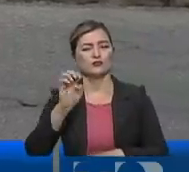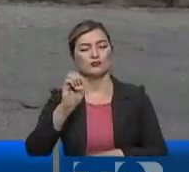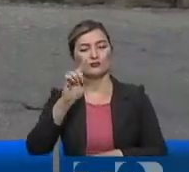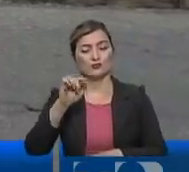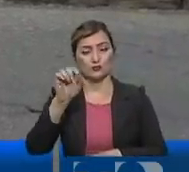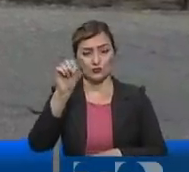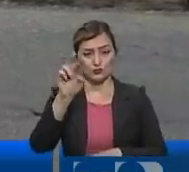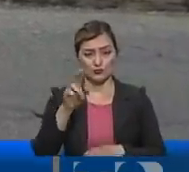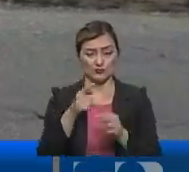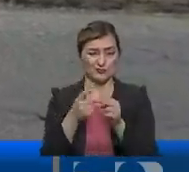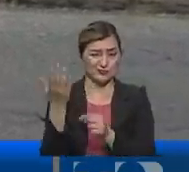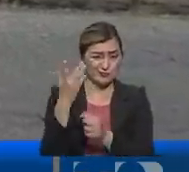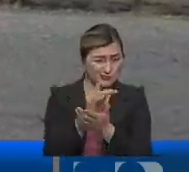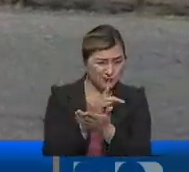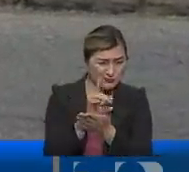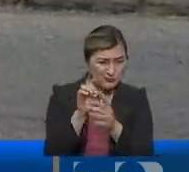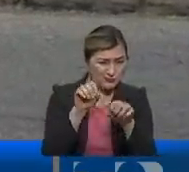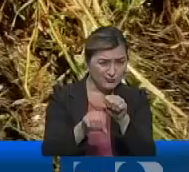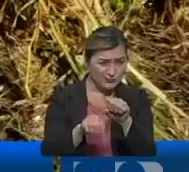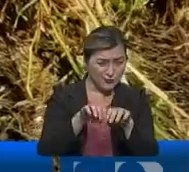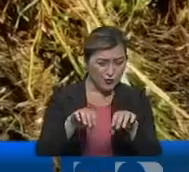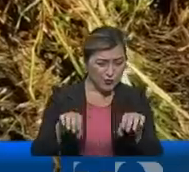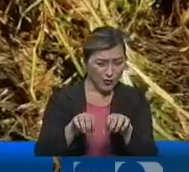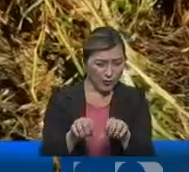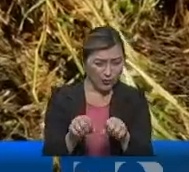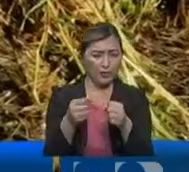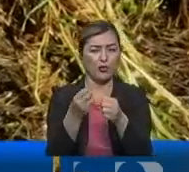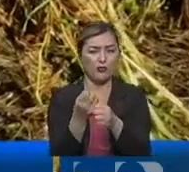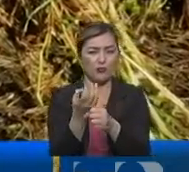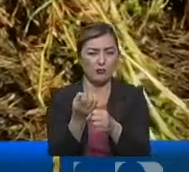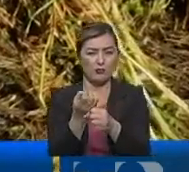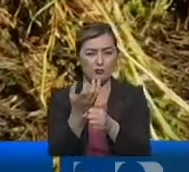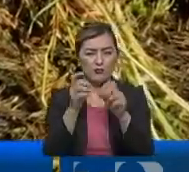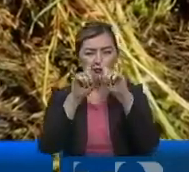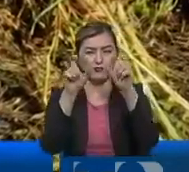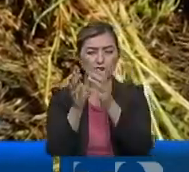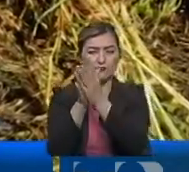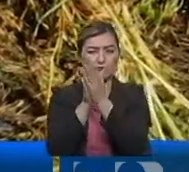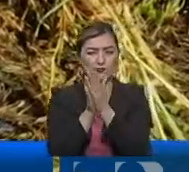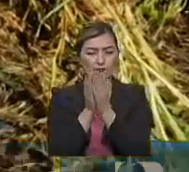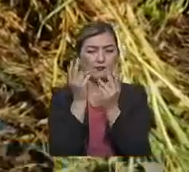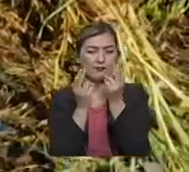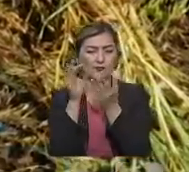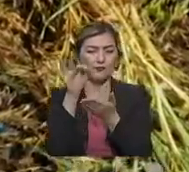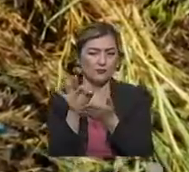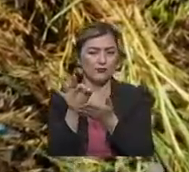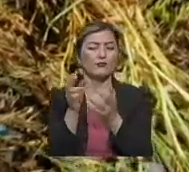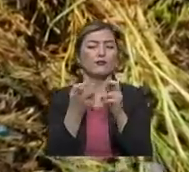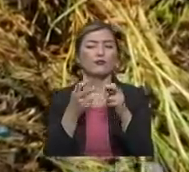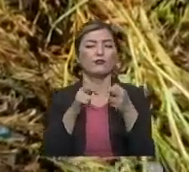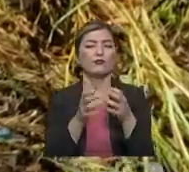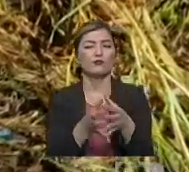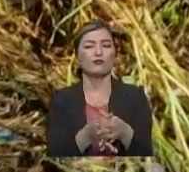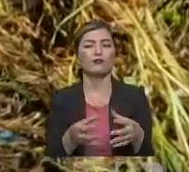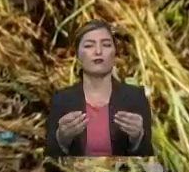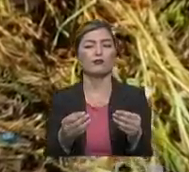Quito, denuncian que hace una semana existe un daño en la tubería de la zona. Solicitan a la empresa de agua potable visite la zona y solucione el problema. 20